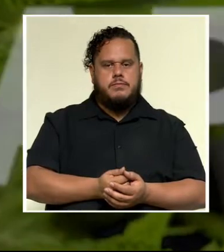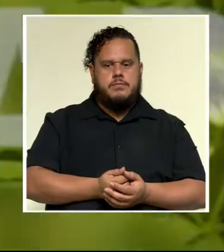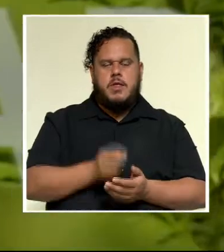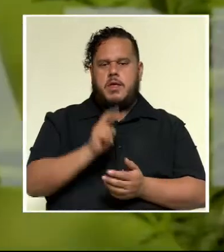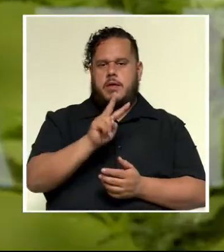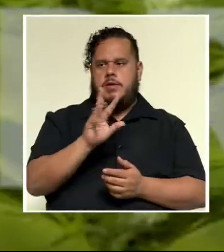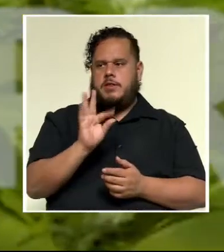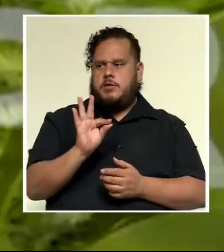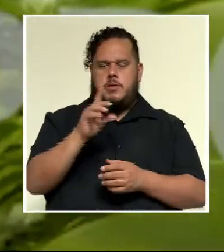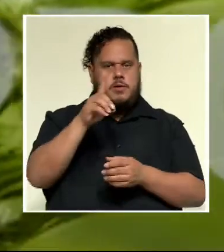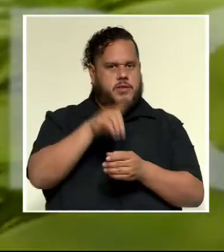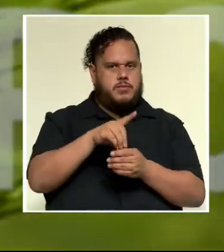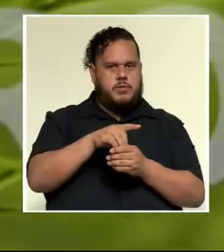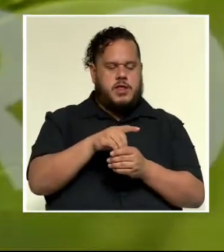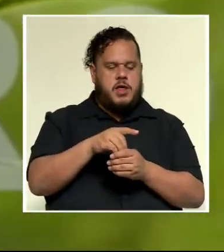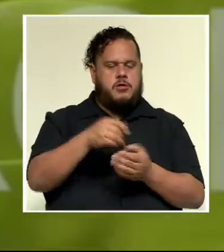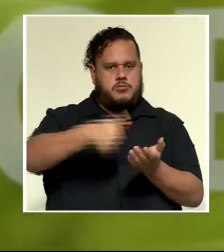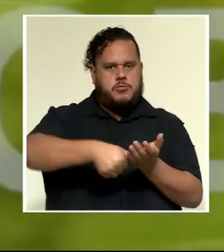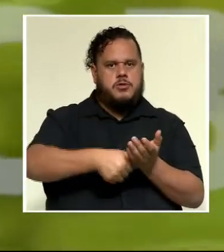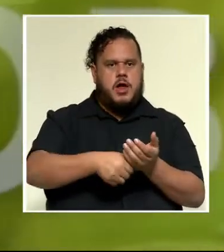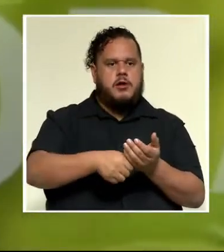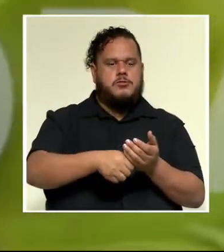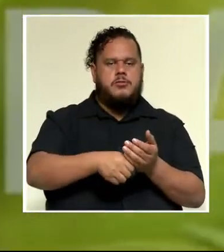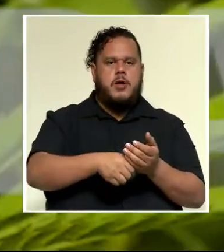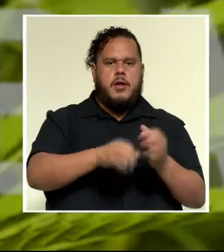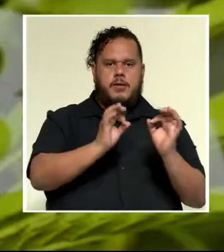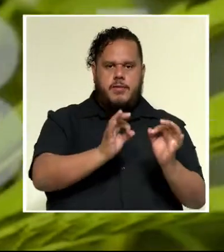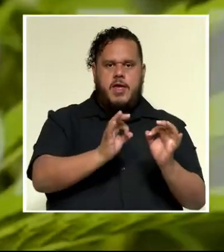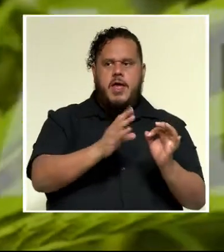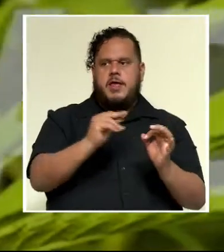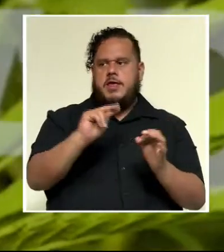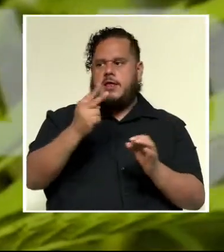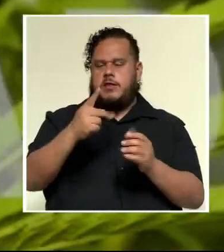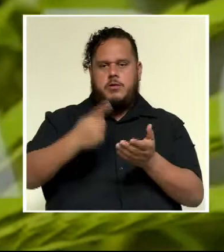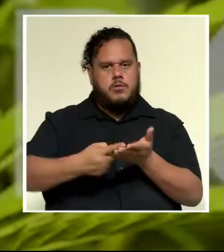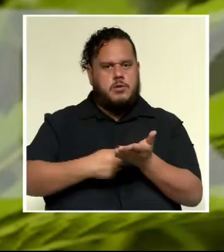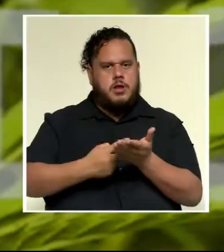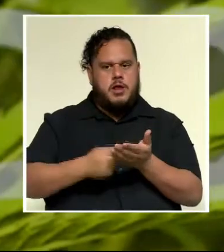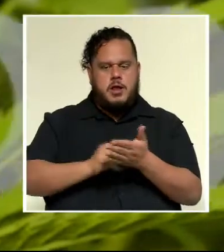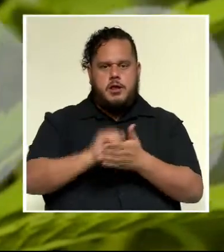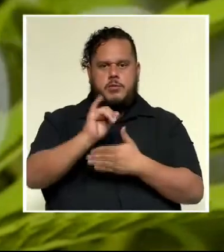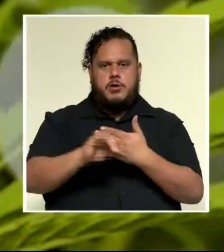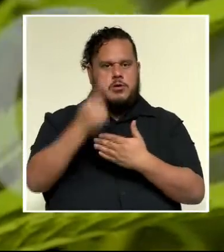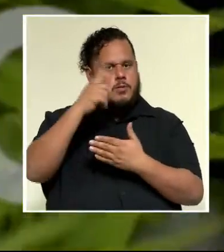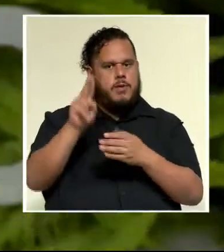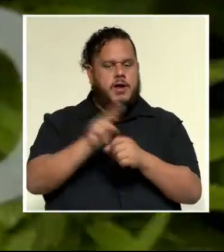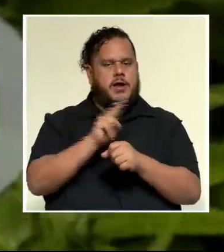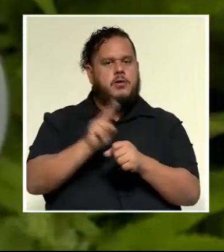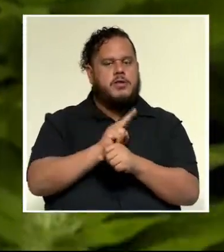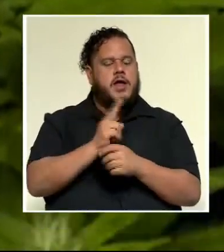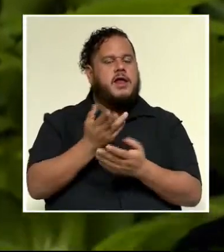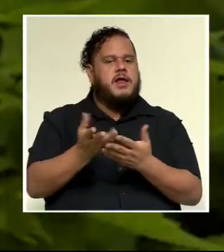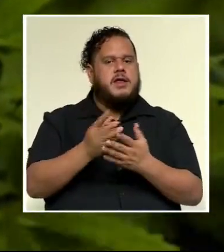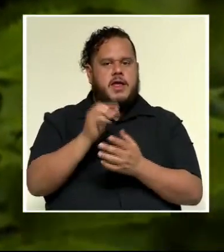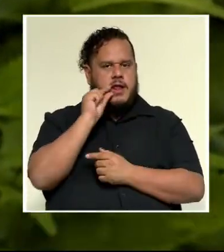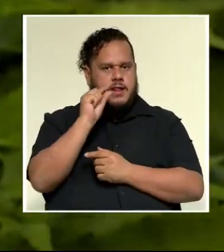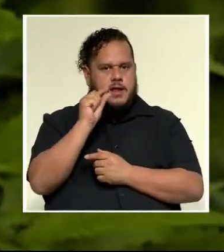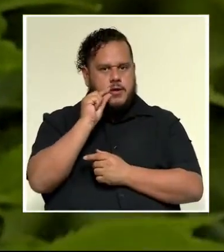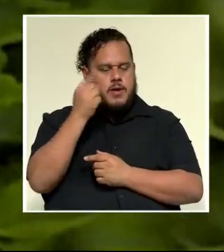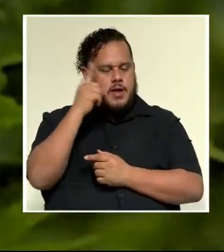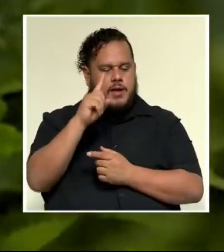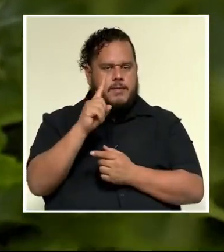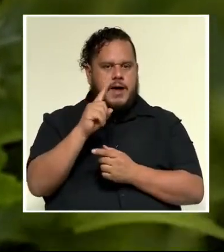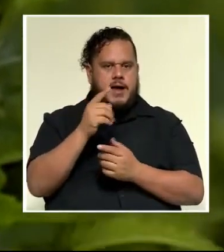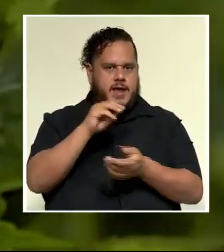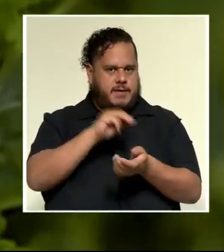29 diputados votaron a favor y en segundo debate el proyecto que avala el uso de cannabis medicinal y la producción de cáñamo